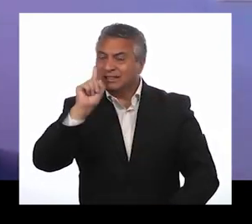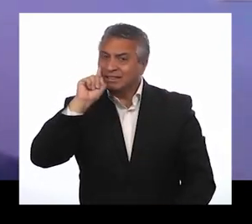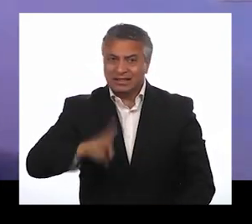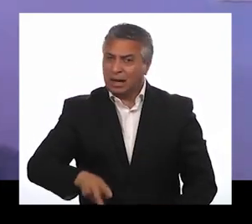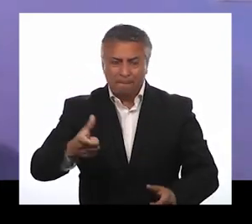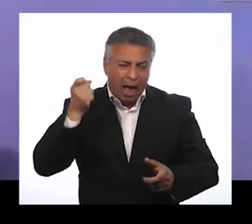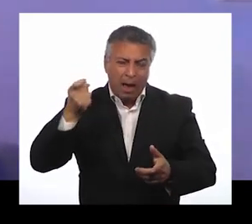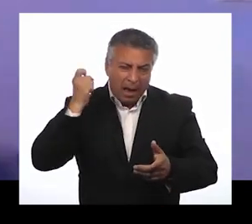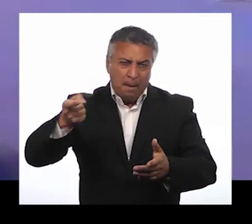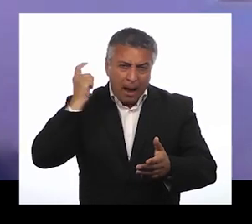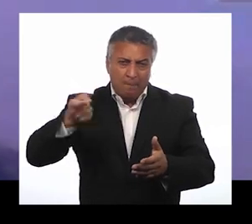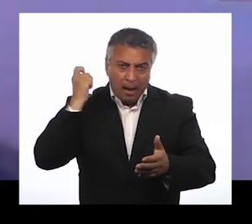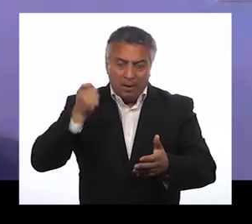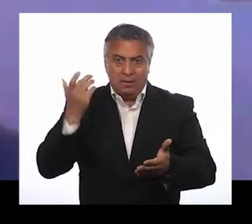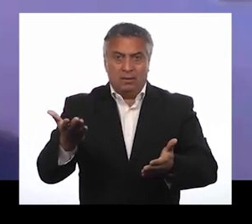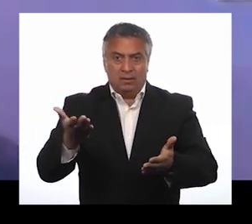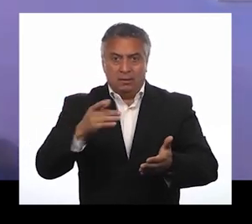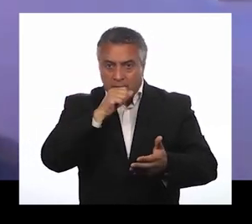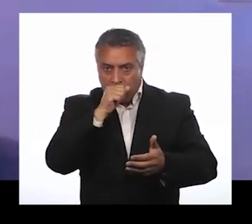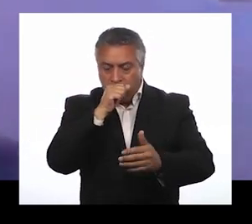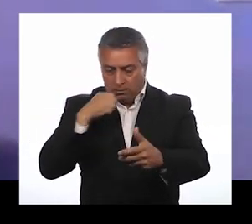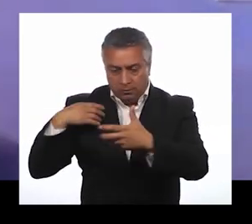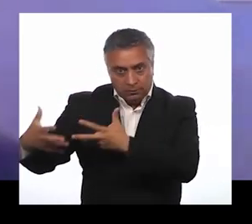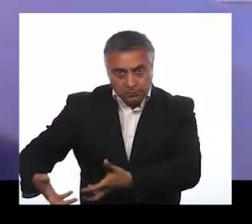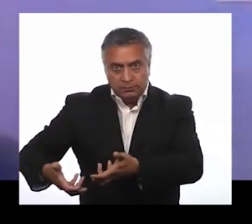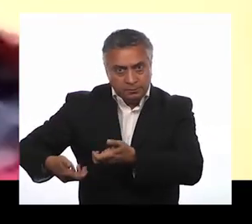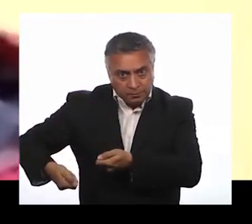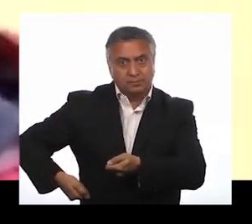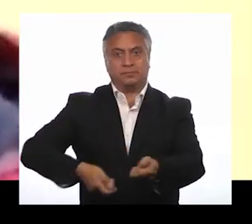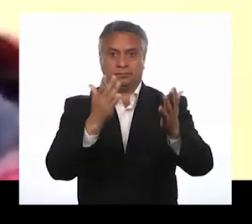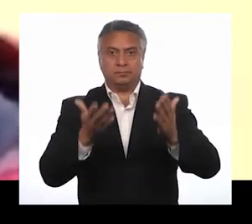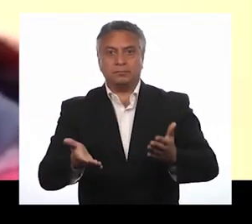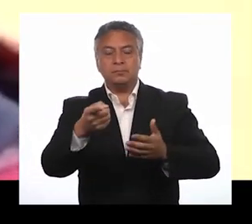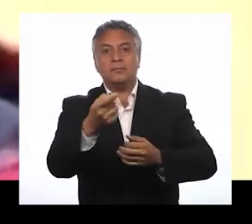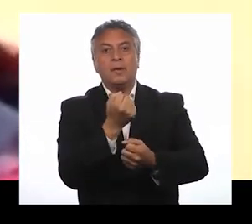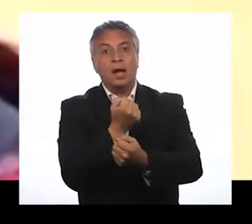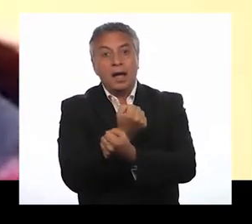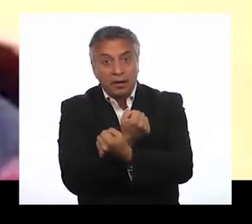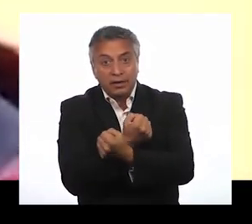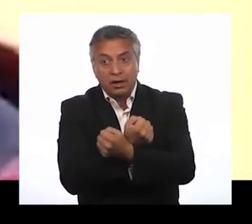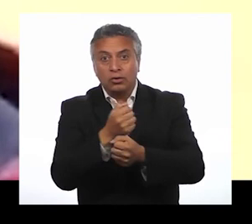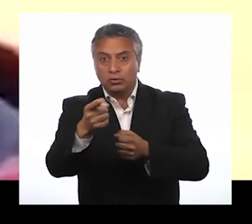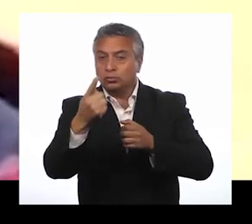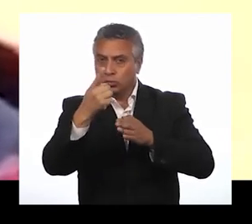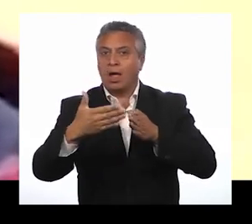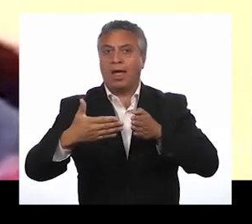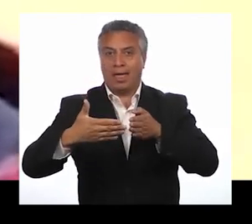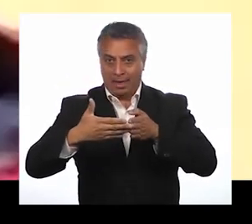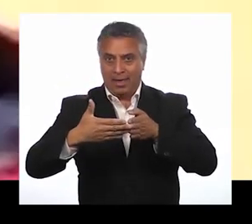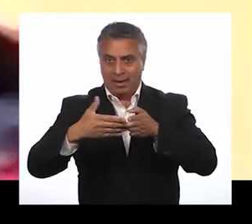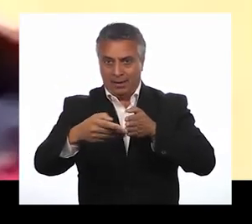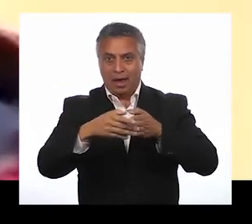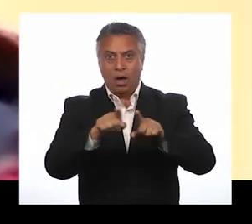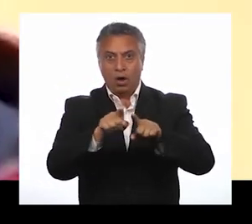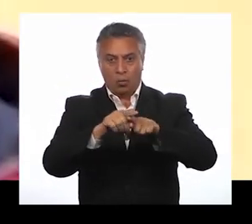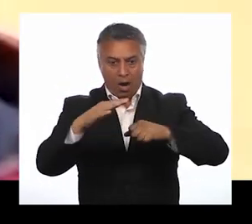Y la verdad se sentía como un campo de guerra. Carabinero está en toda una esquina, entonces veo que se abren